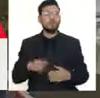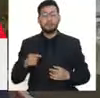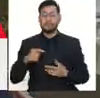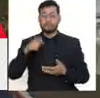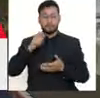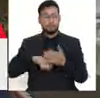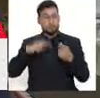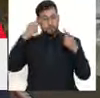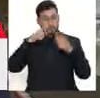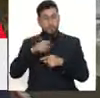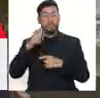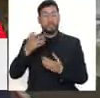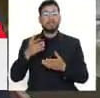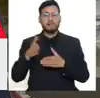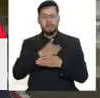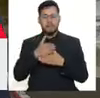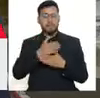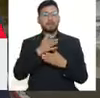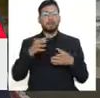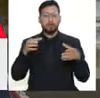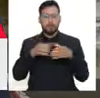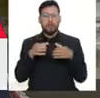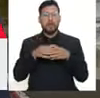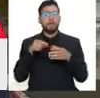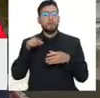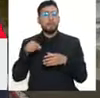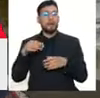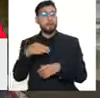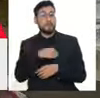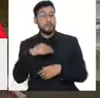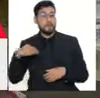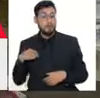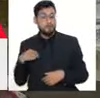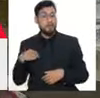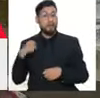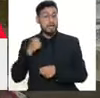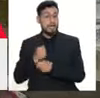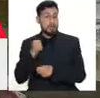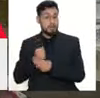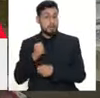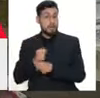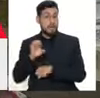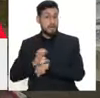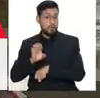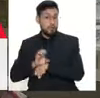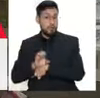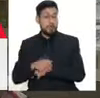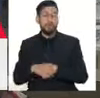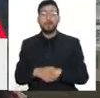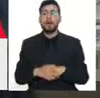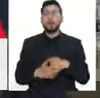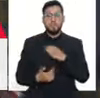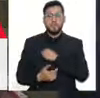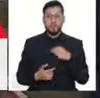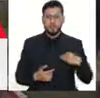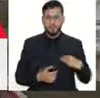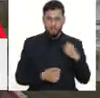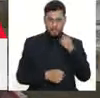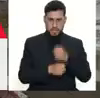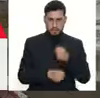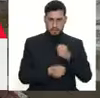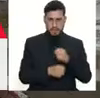de cooperación interinstitucional entre el Ministerio de Trabajo del Ecuador y el Ministerio de